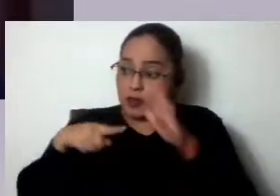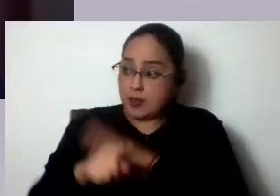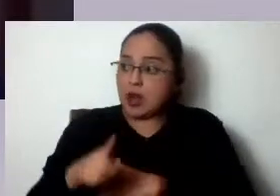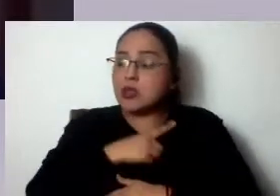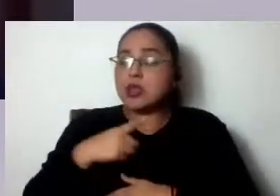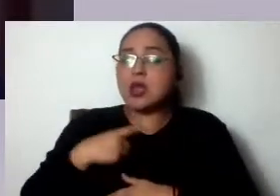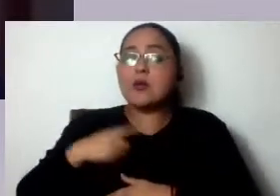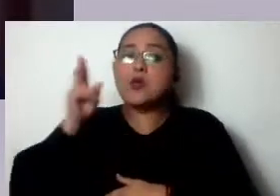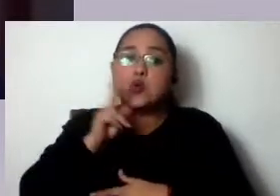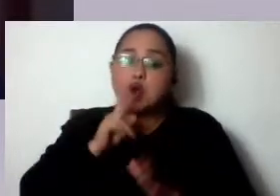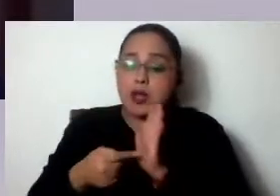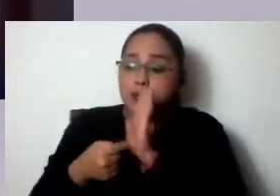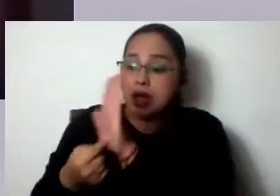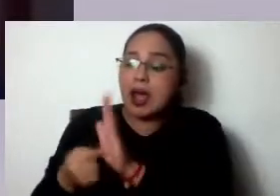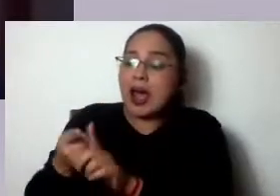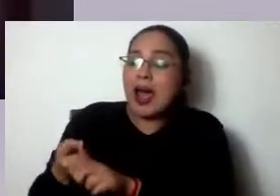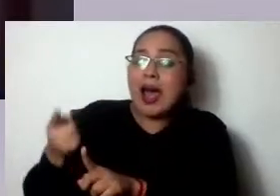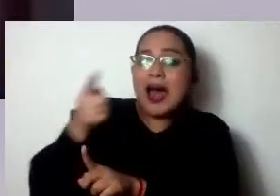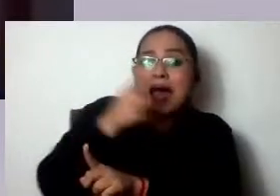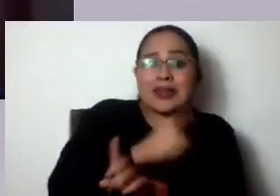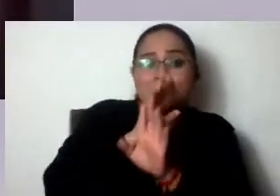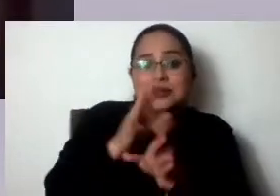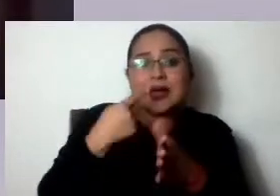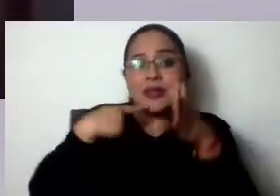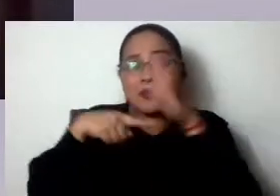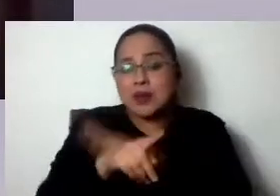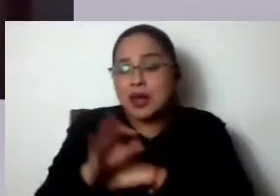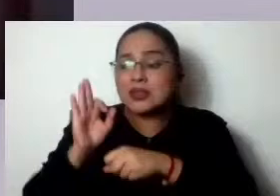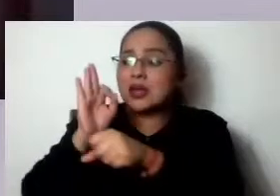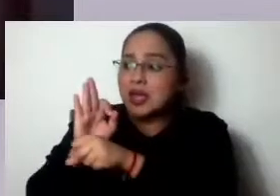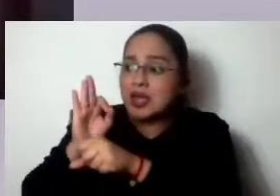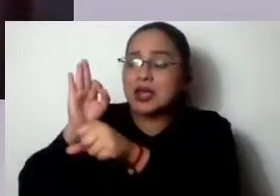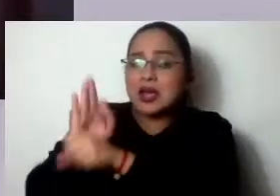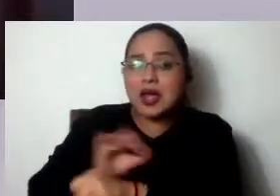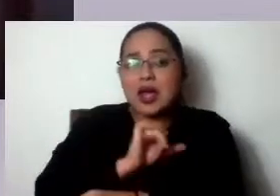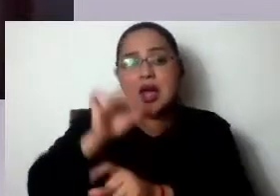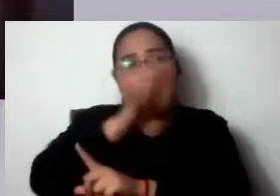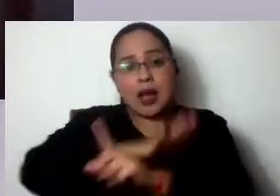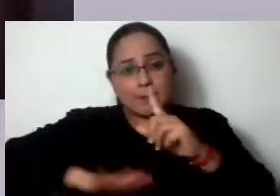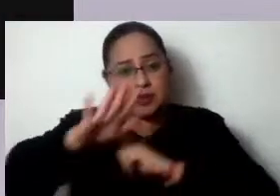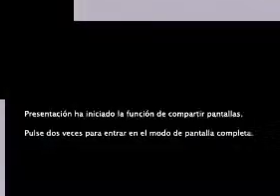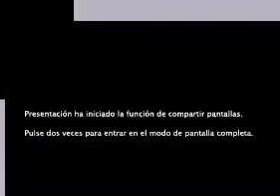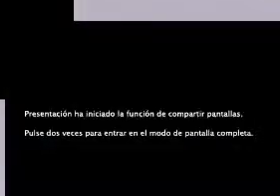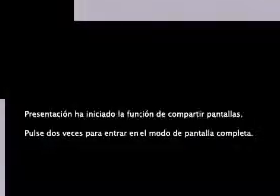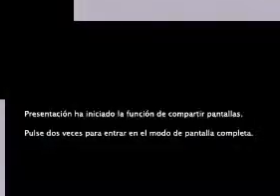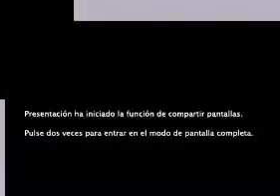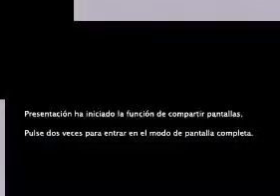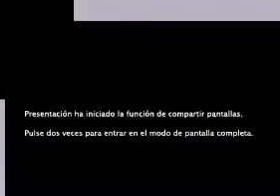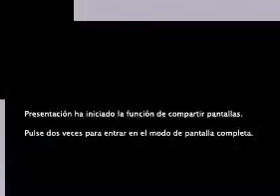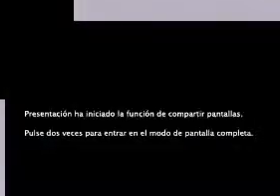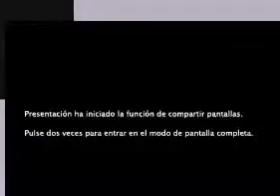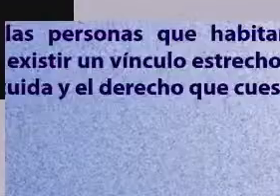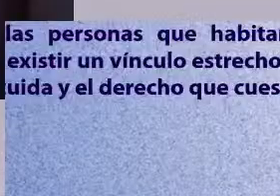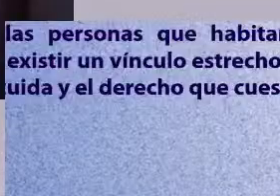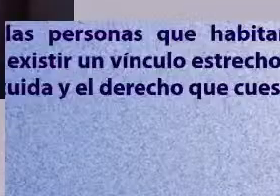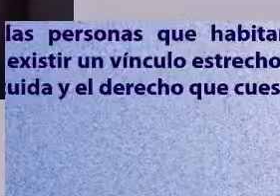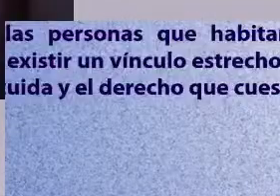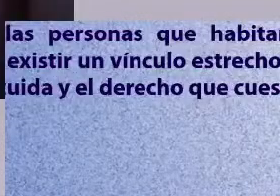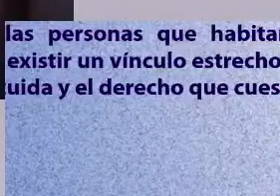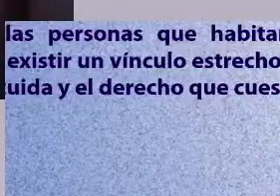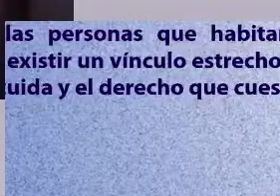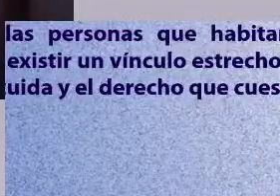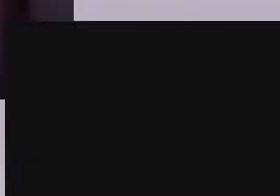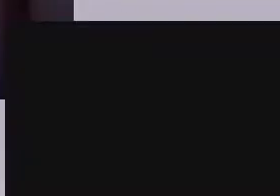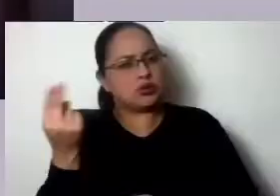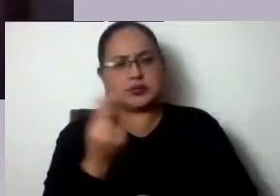también que ha actuado él anteriormente en la defensa del derecho al medio ambiente ahora bien la